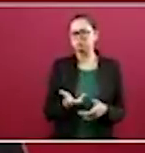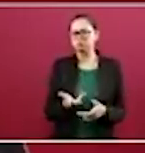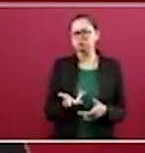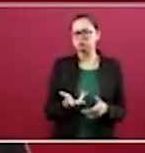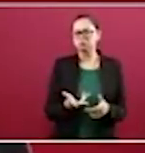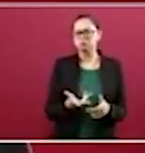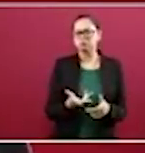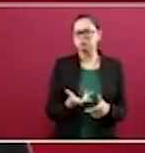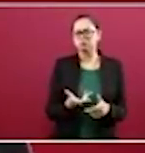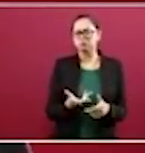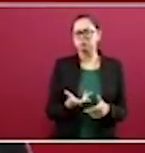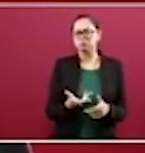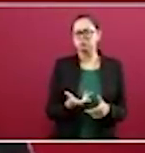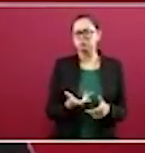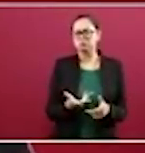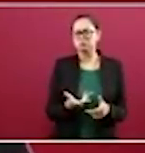se tiene para este